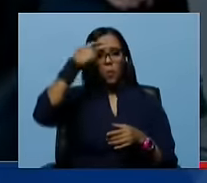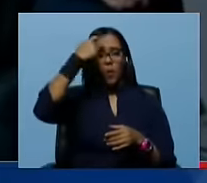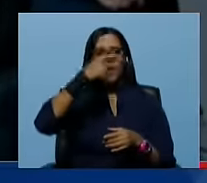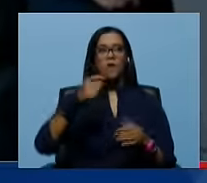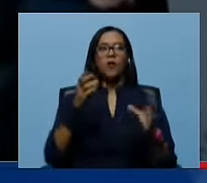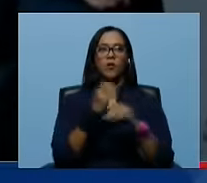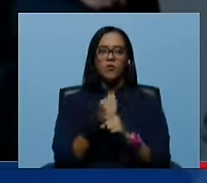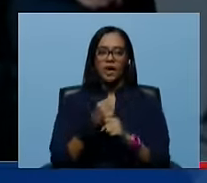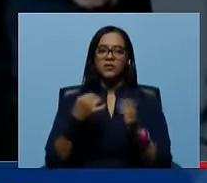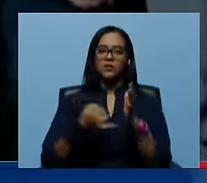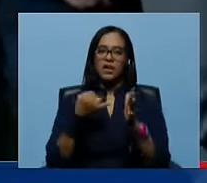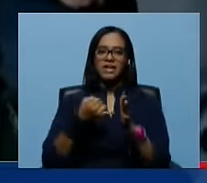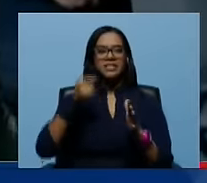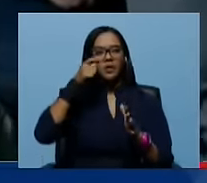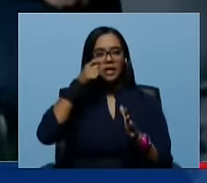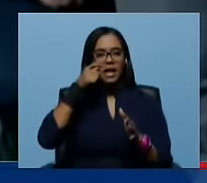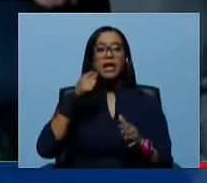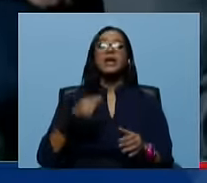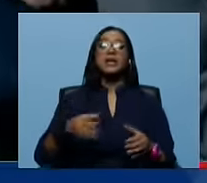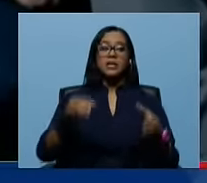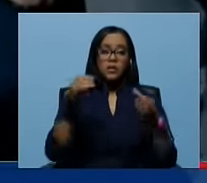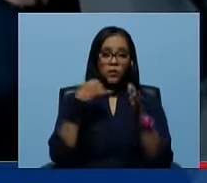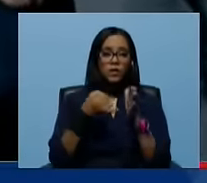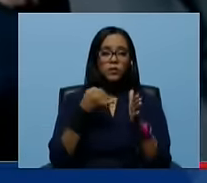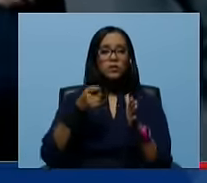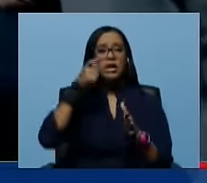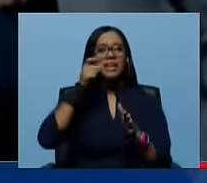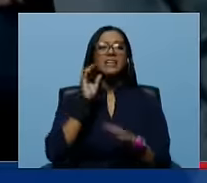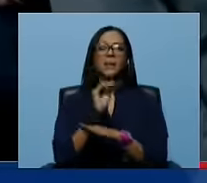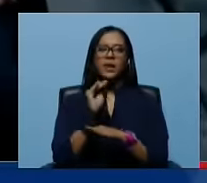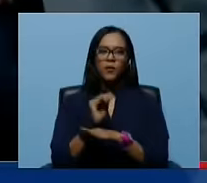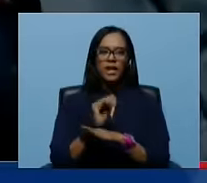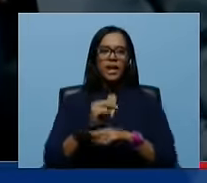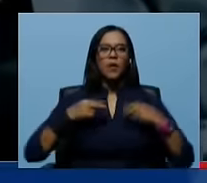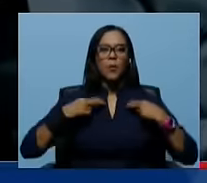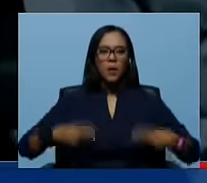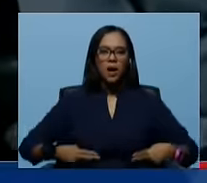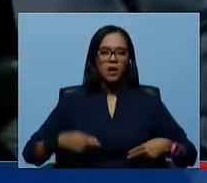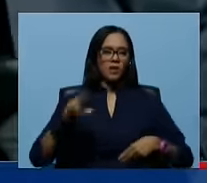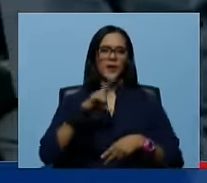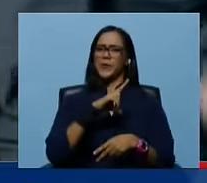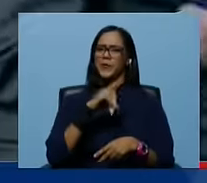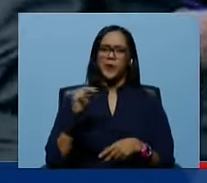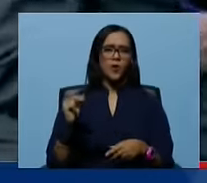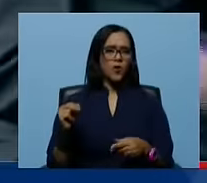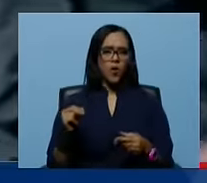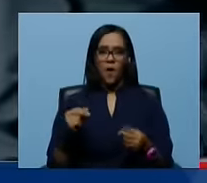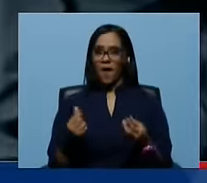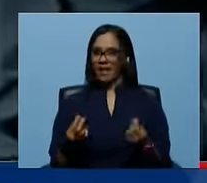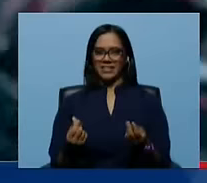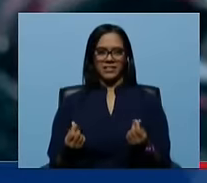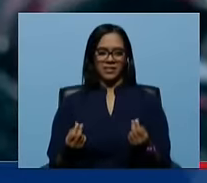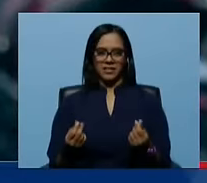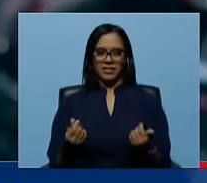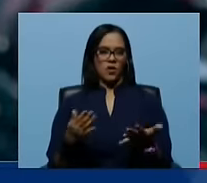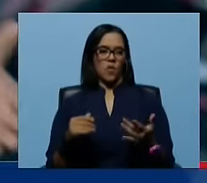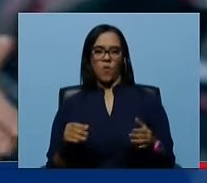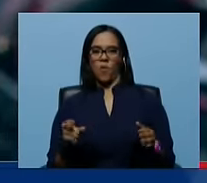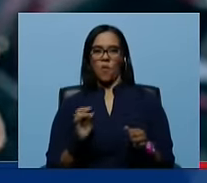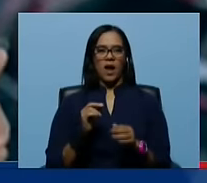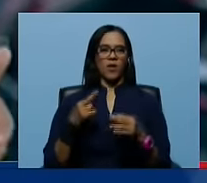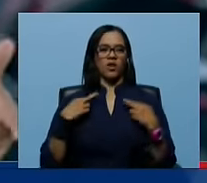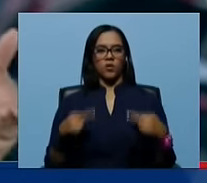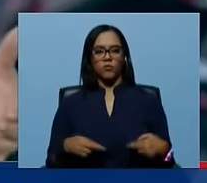unos cuerpos de seguridad que están para cuidar al ser humano, no a los bienes. Porque ese es el concepto que tenían de la policía. Por eso